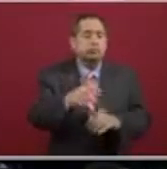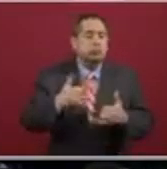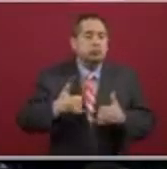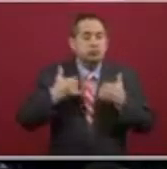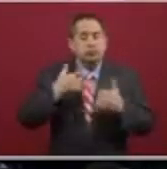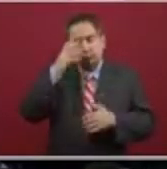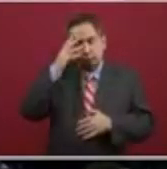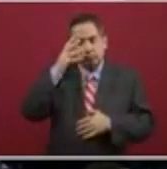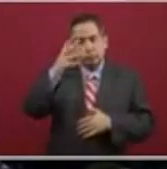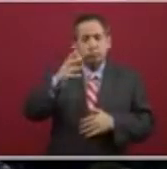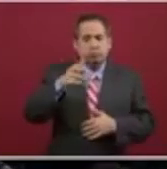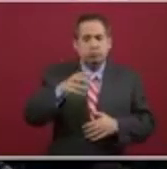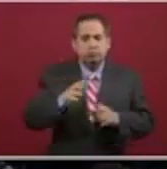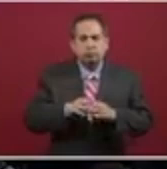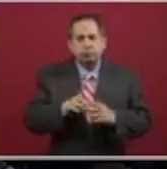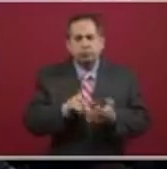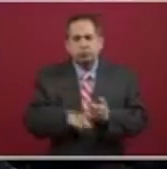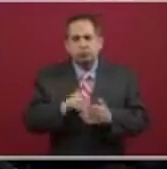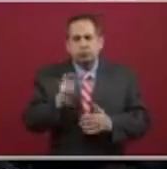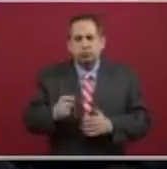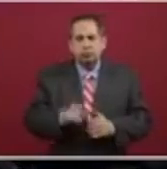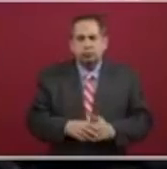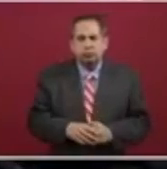Futuro, hemos tenido